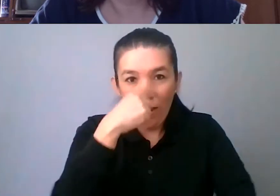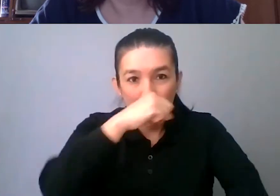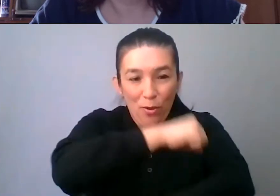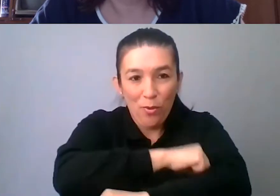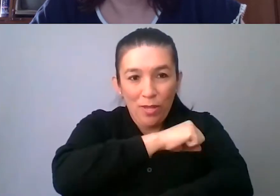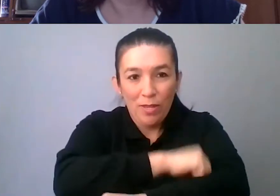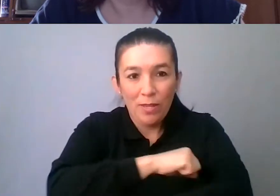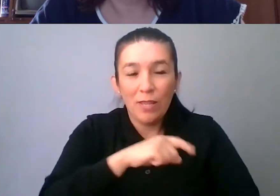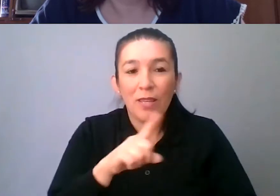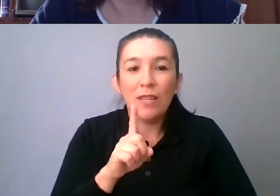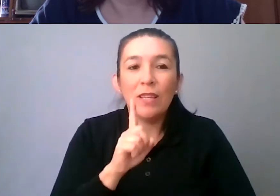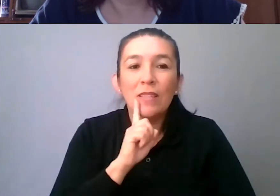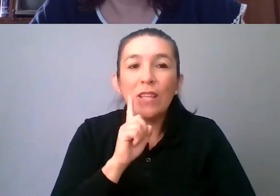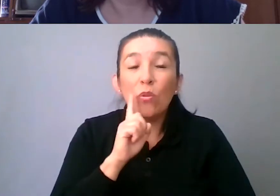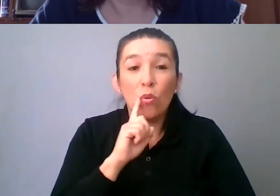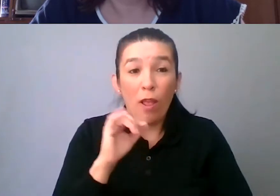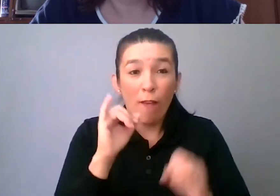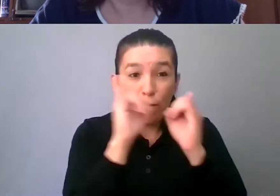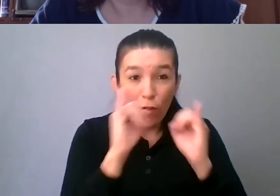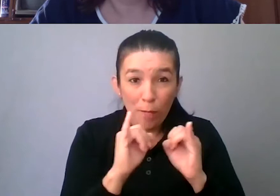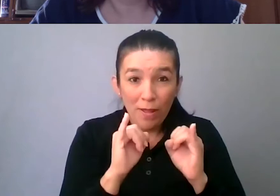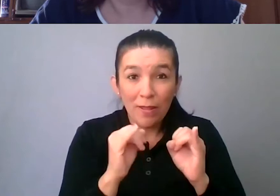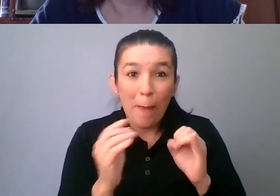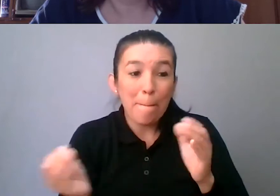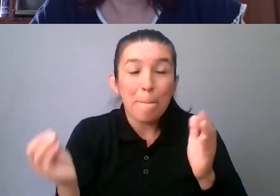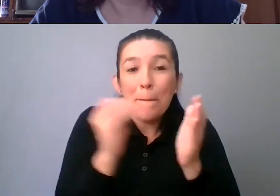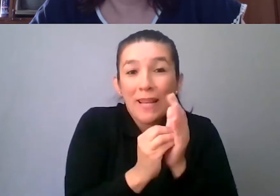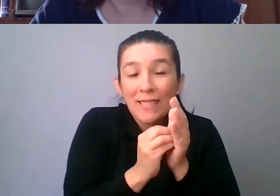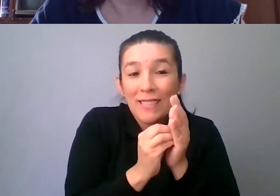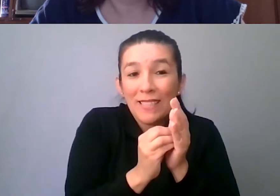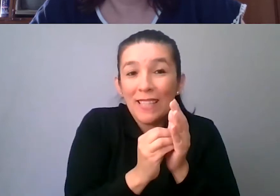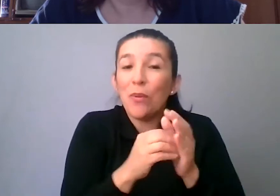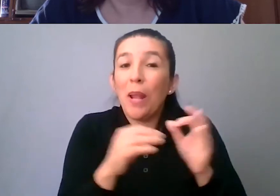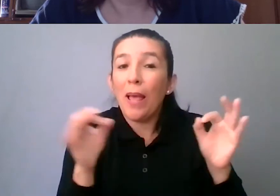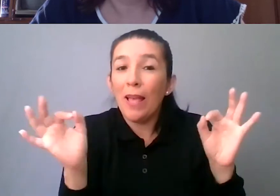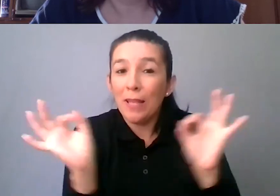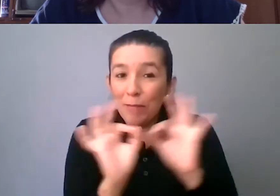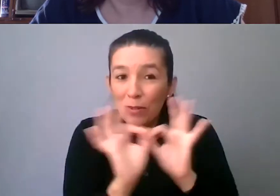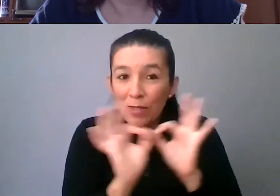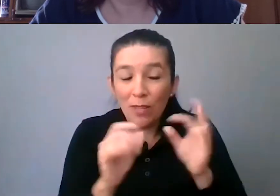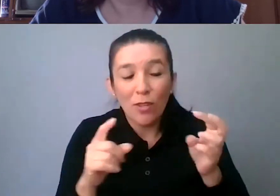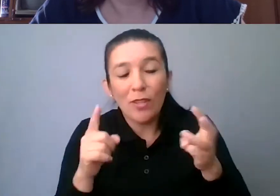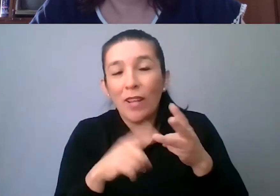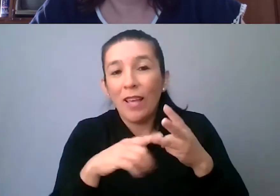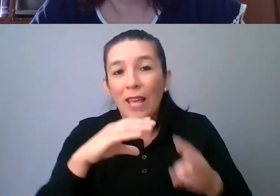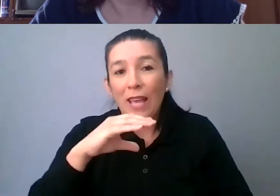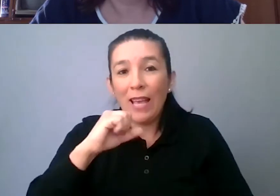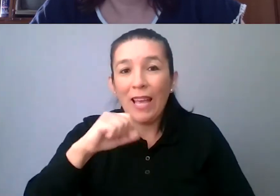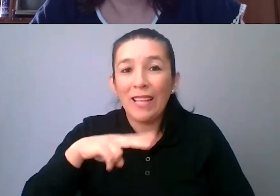que tiene una figura, una explicación y una cantilación. En el caso de esta figura,